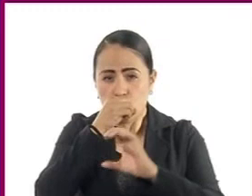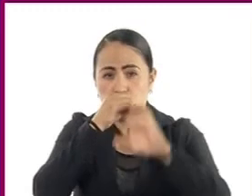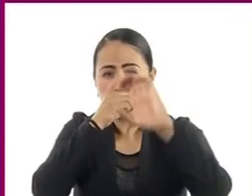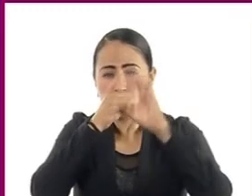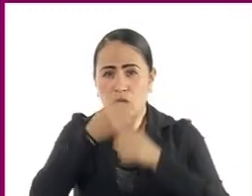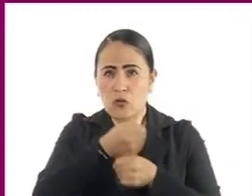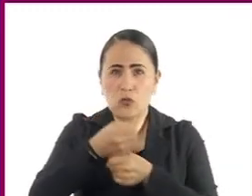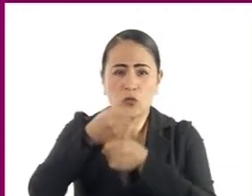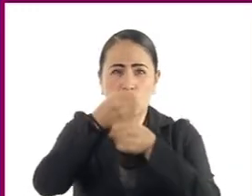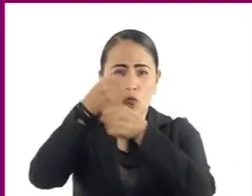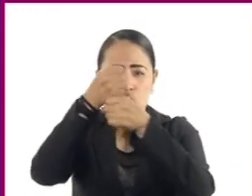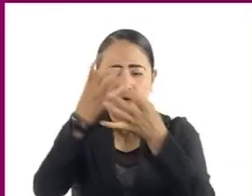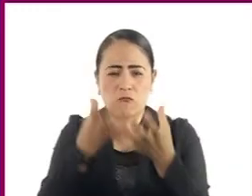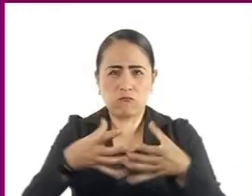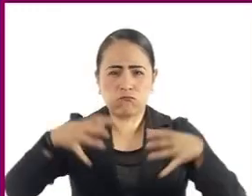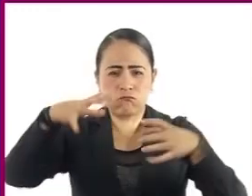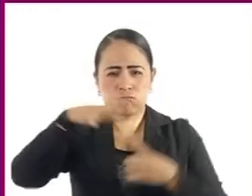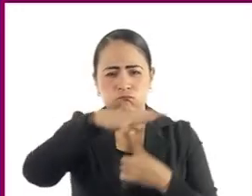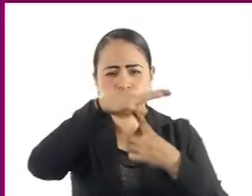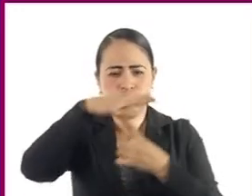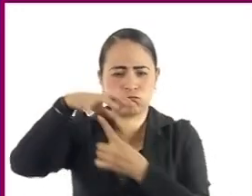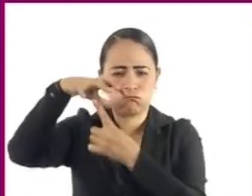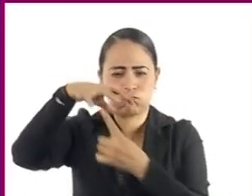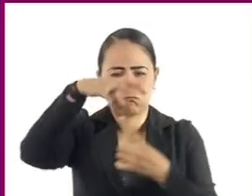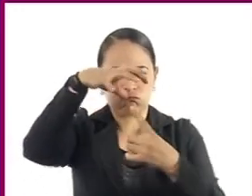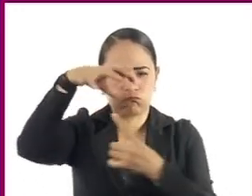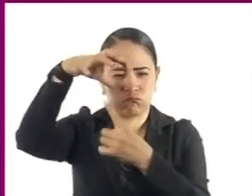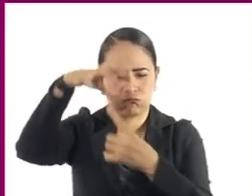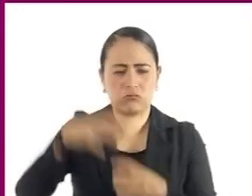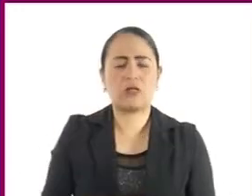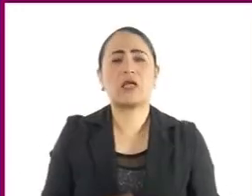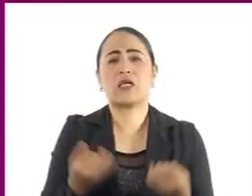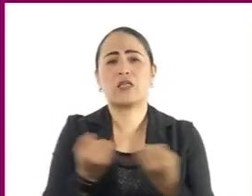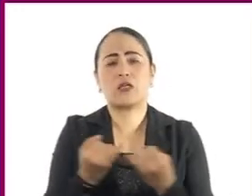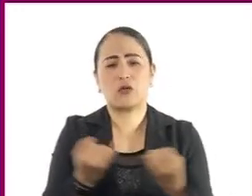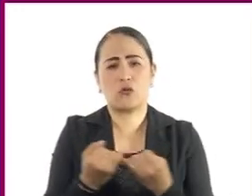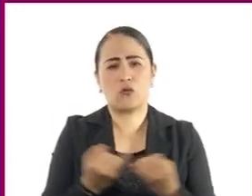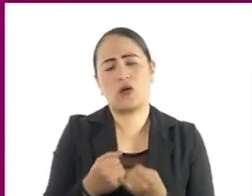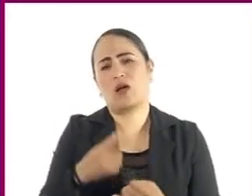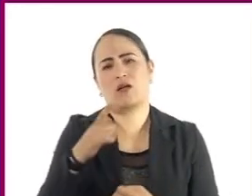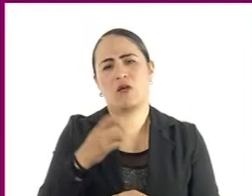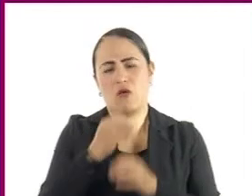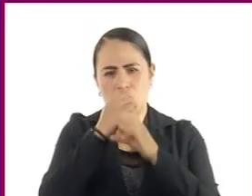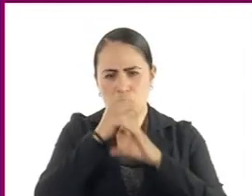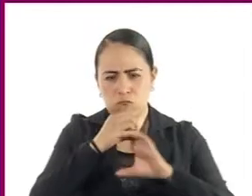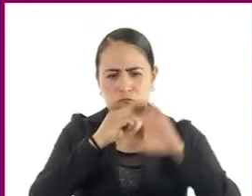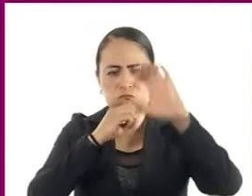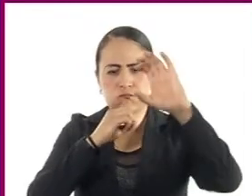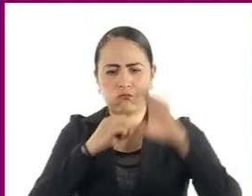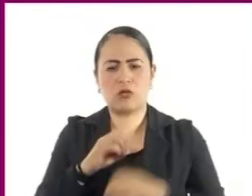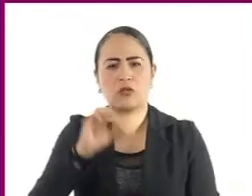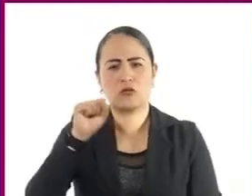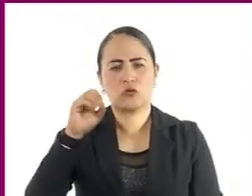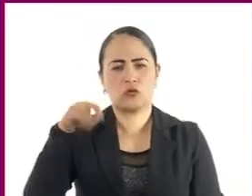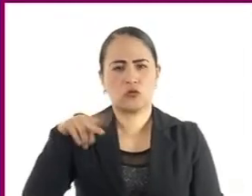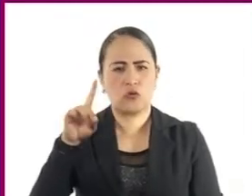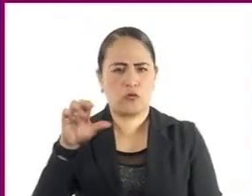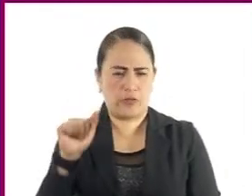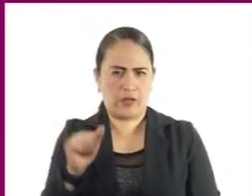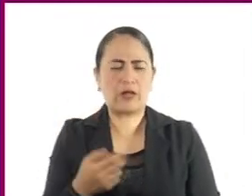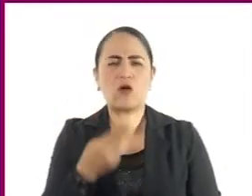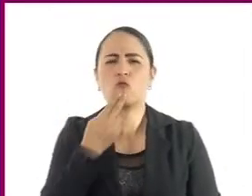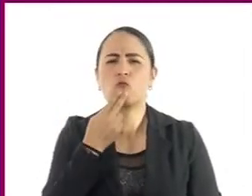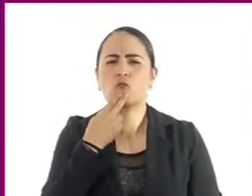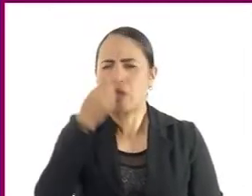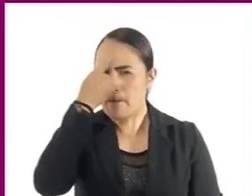globos aerostáticos y en los globos sonda. Como lo que buscamos son los usos, estas